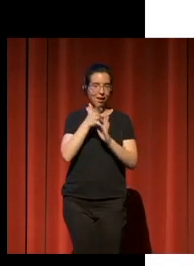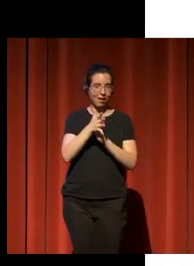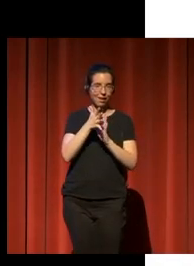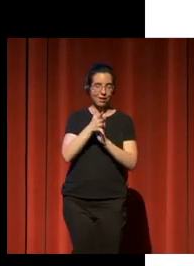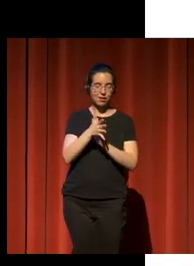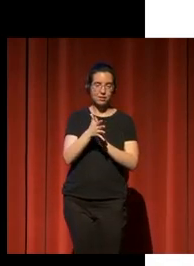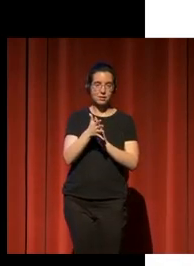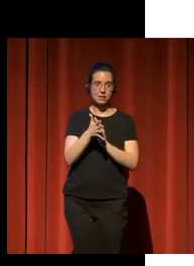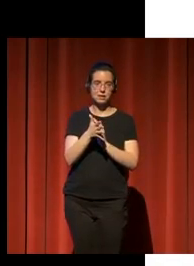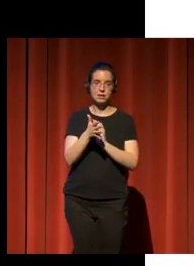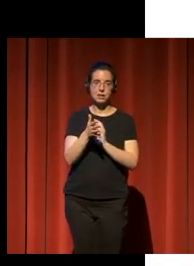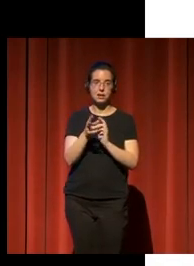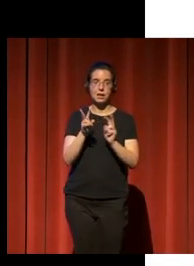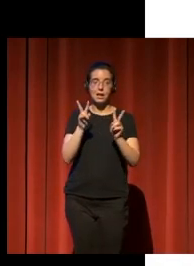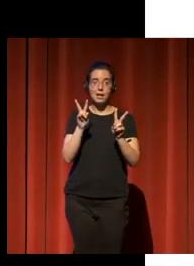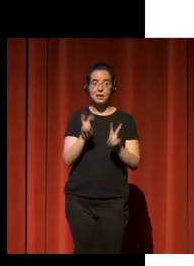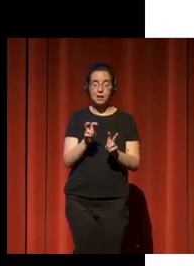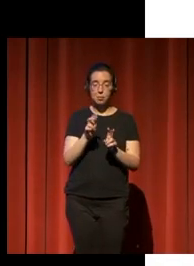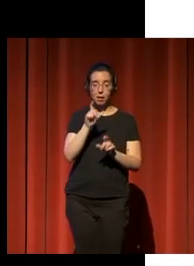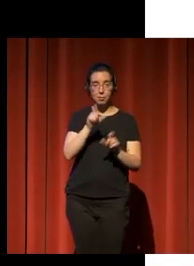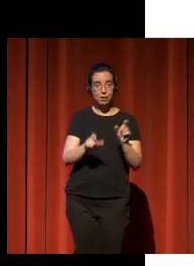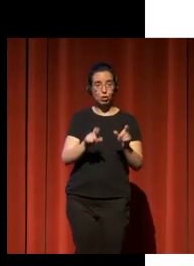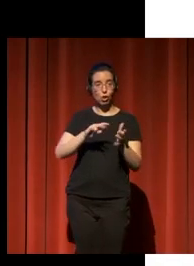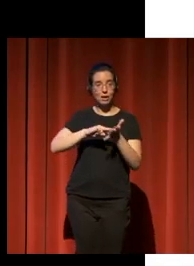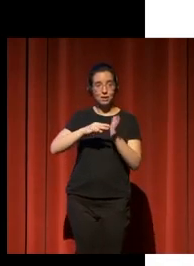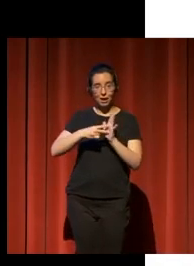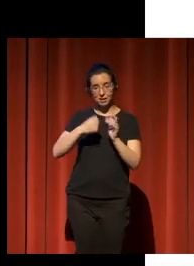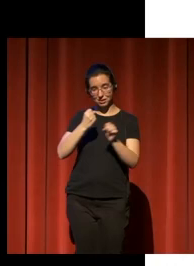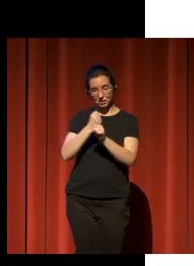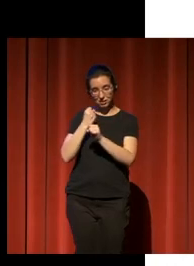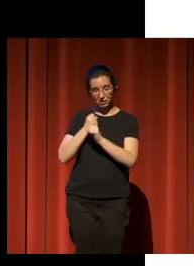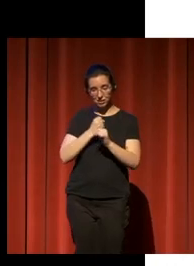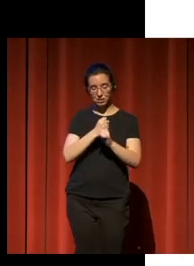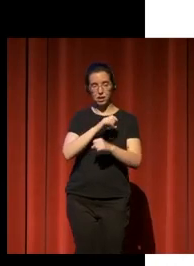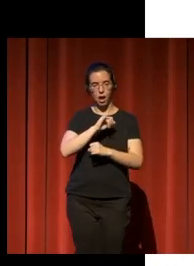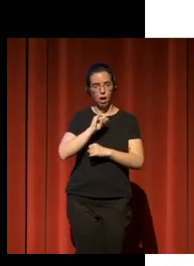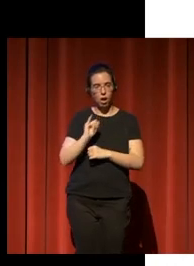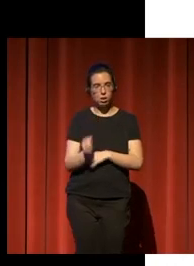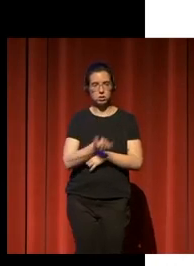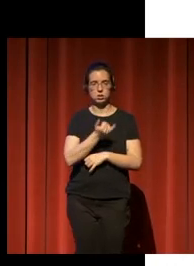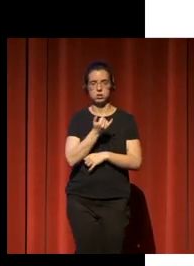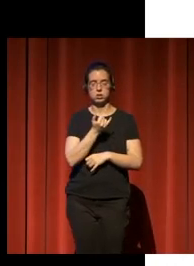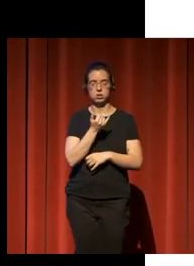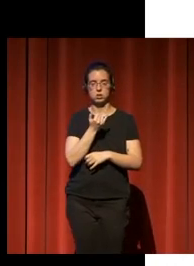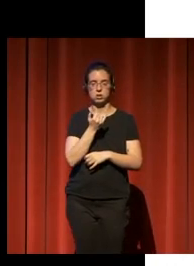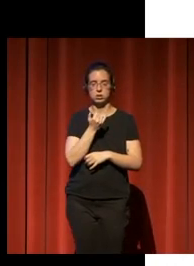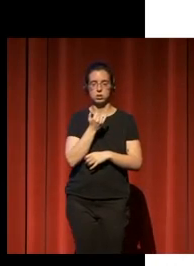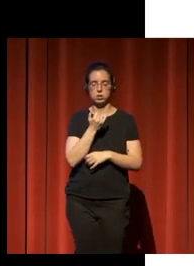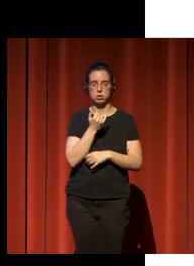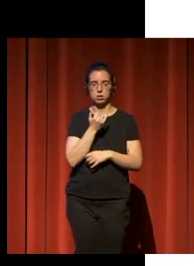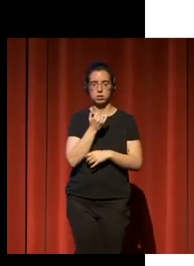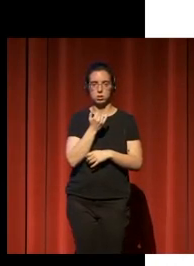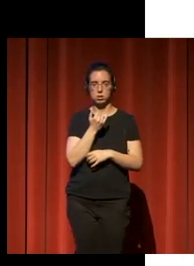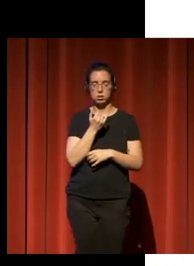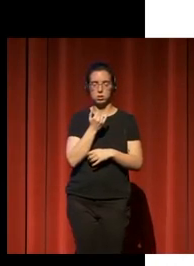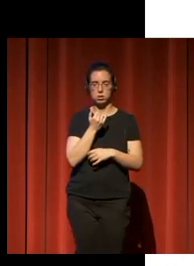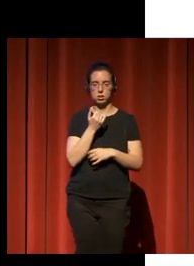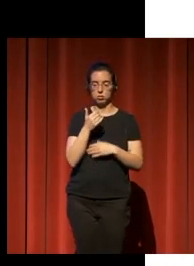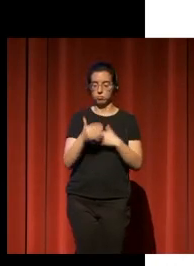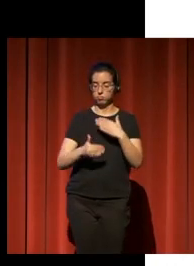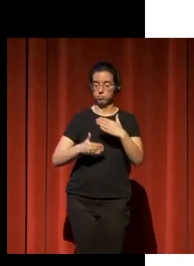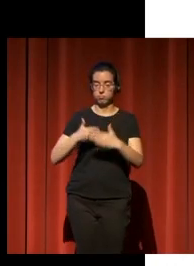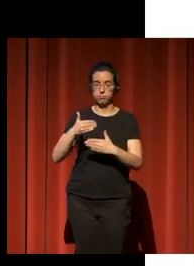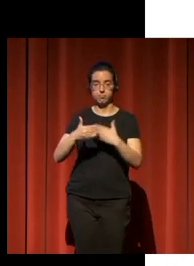eh el desgaste del personal técnico que ha coordinado el laboratorio ciudadano en la en las bibliotecas lleva que algunas